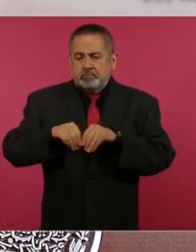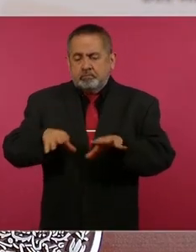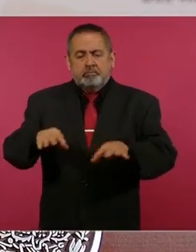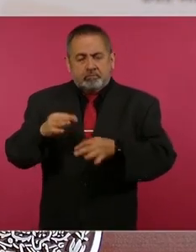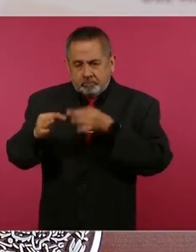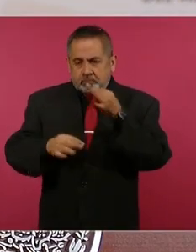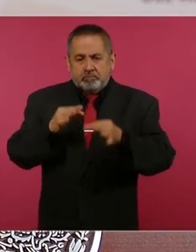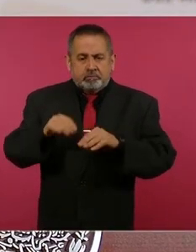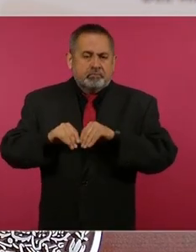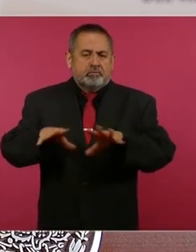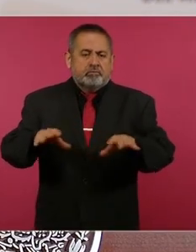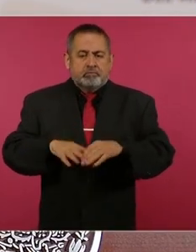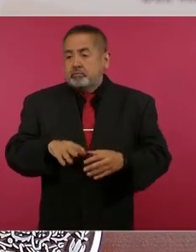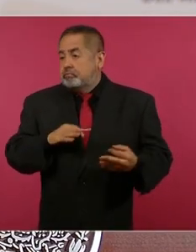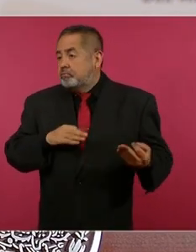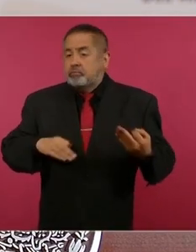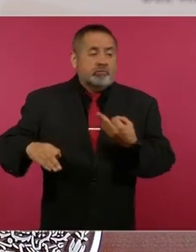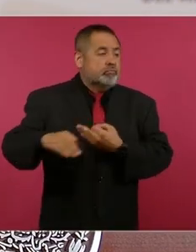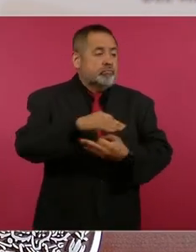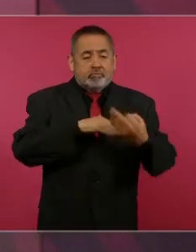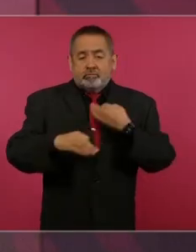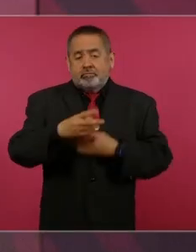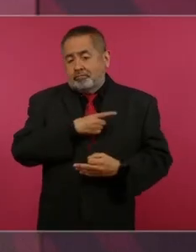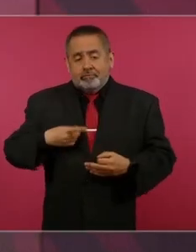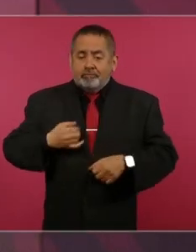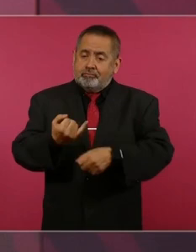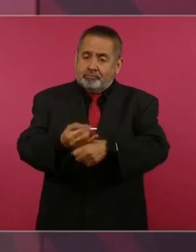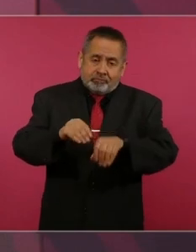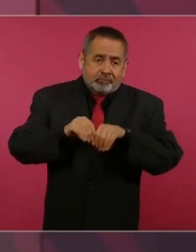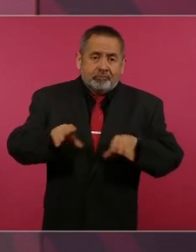ejerciendo este derecho entre todos,